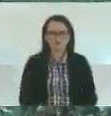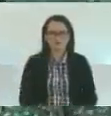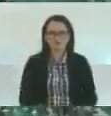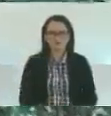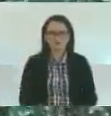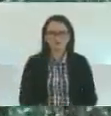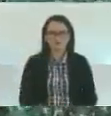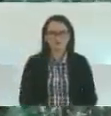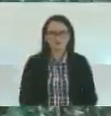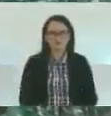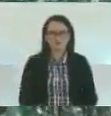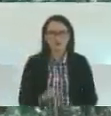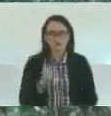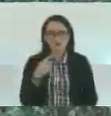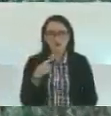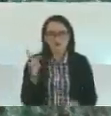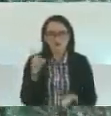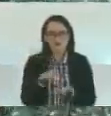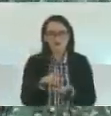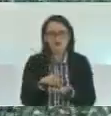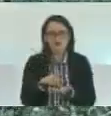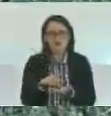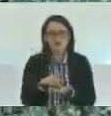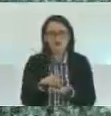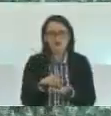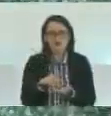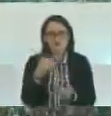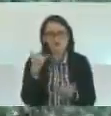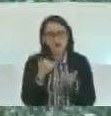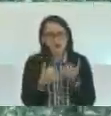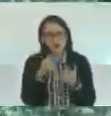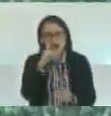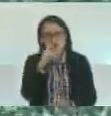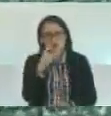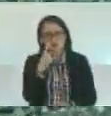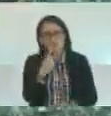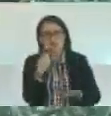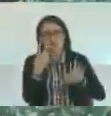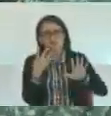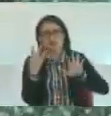Las primeras veces que vine a esta región fue por allá a finales de los años 90.